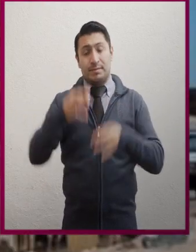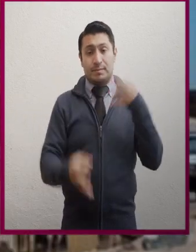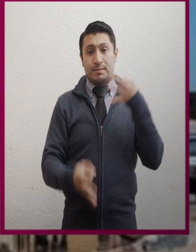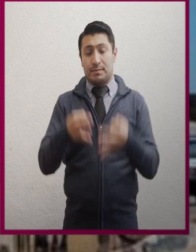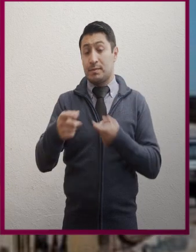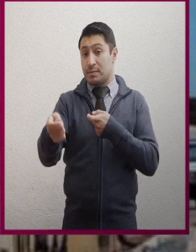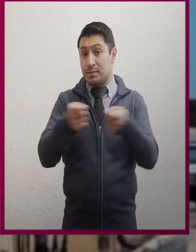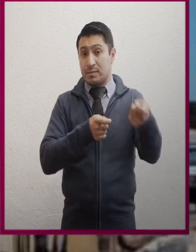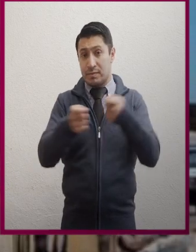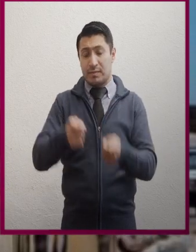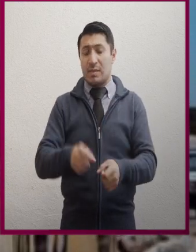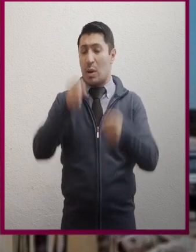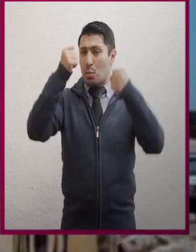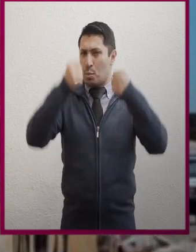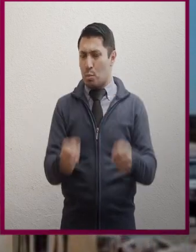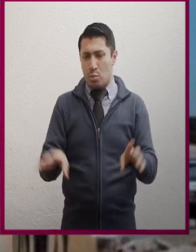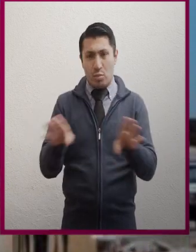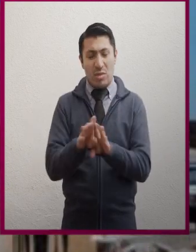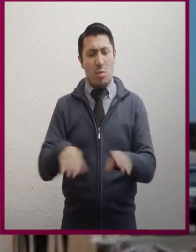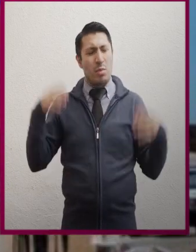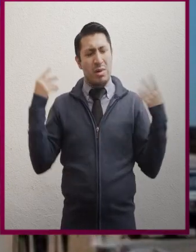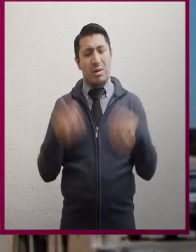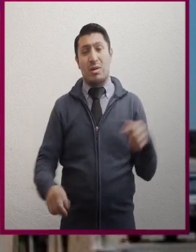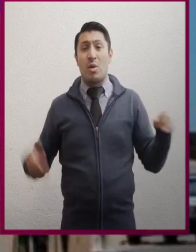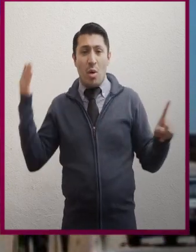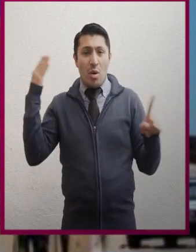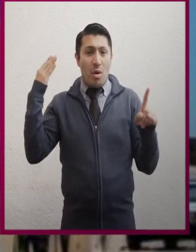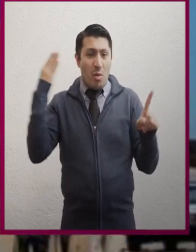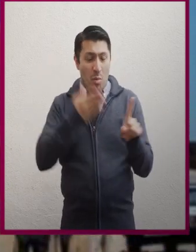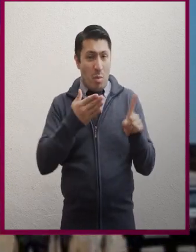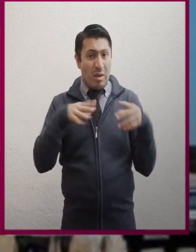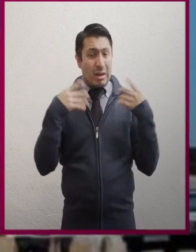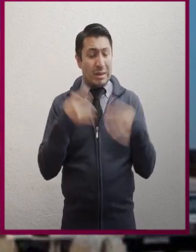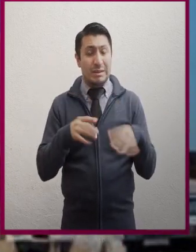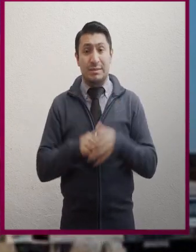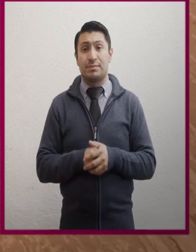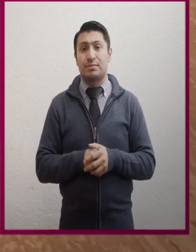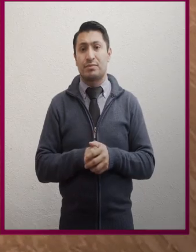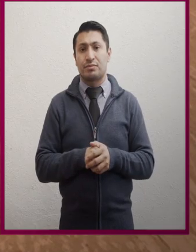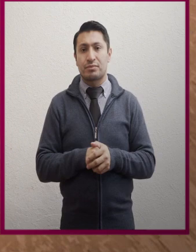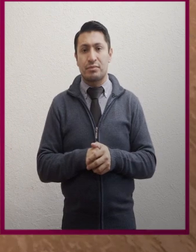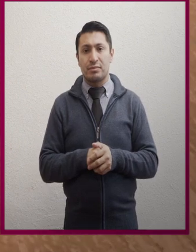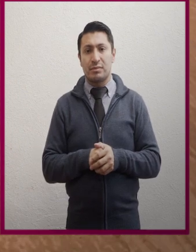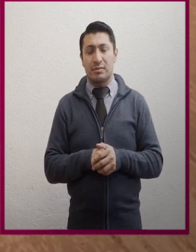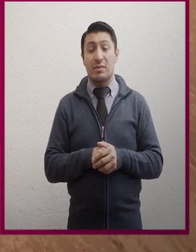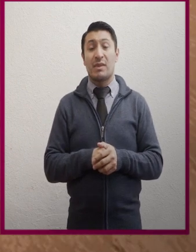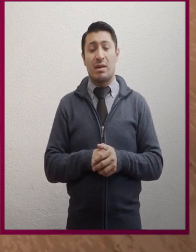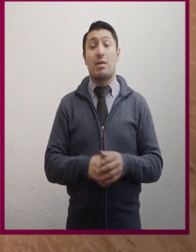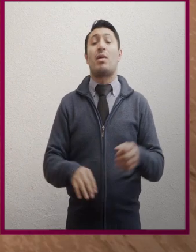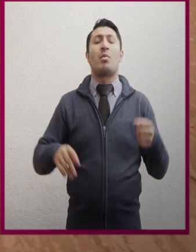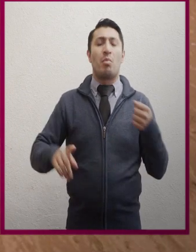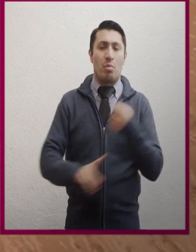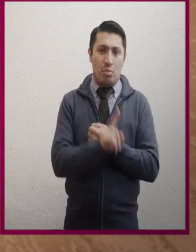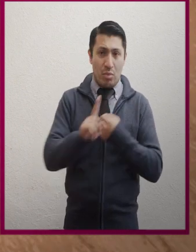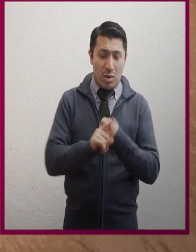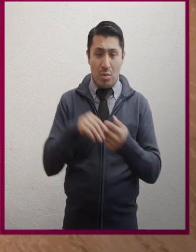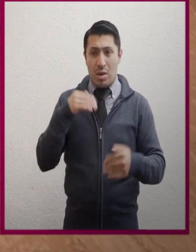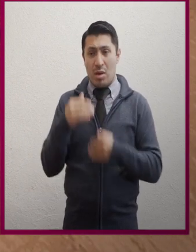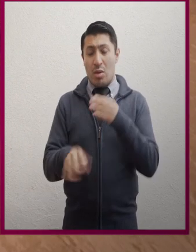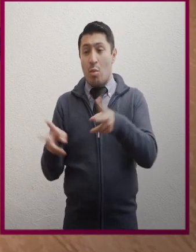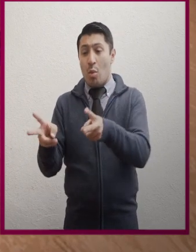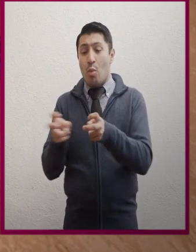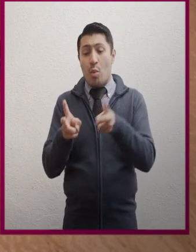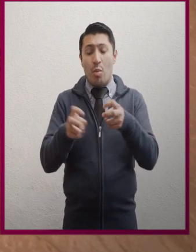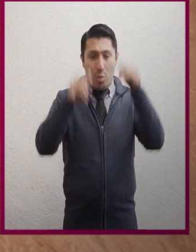y la gestión de la seguridad es uno de los tantos desafíos enfrentados por Mauritania. Los crecientes flujos migratorios y los problemas que